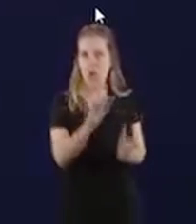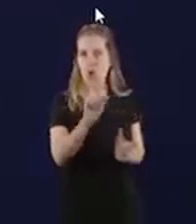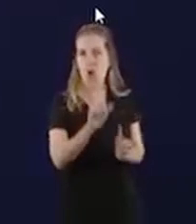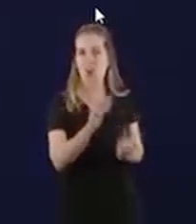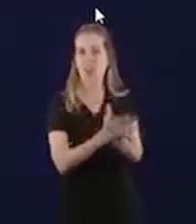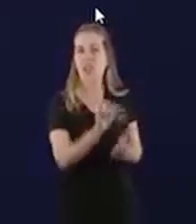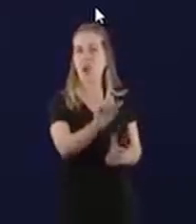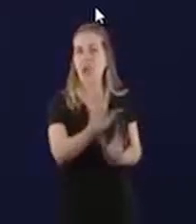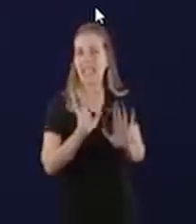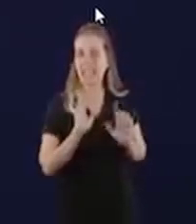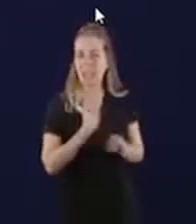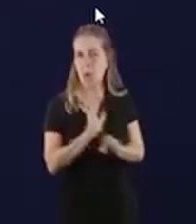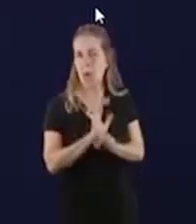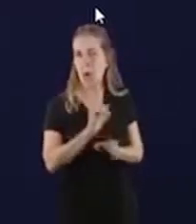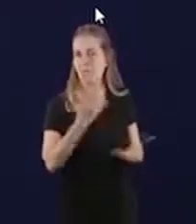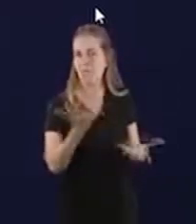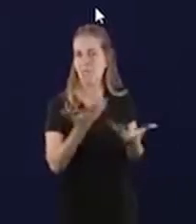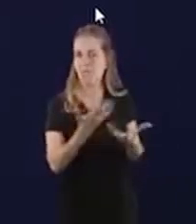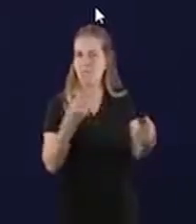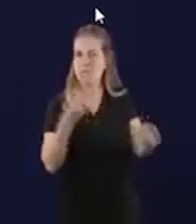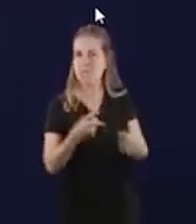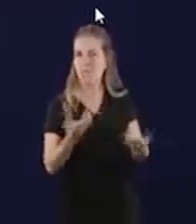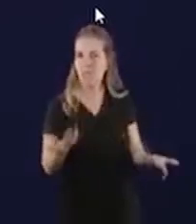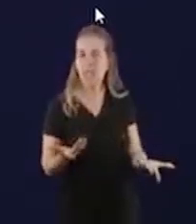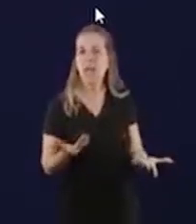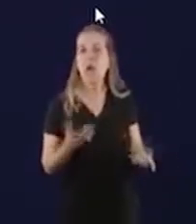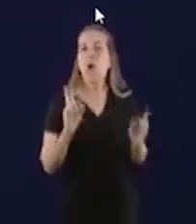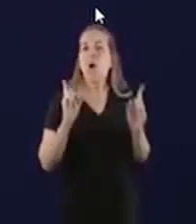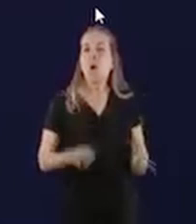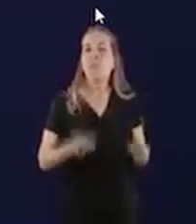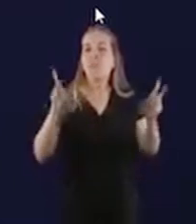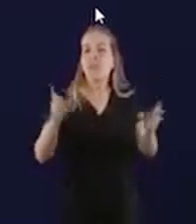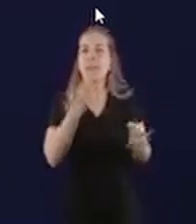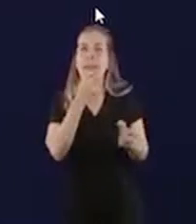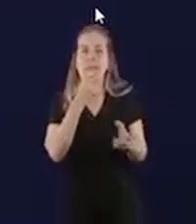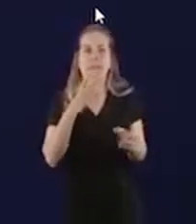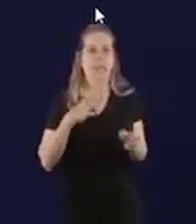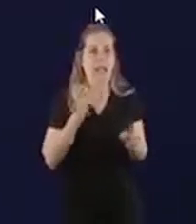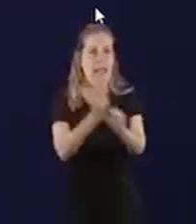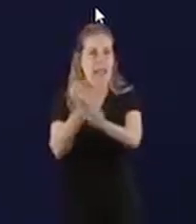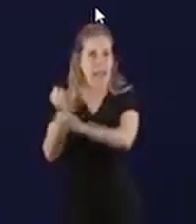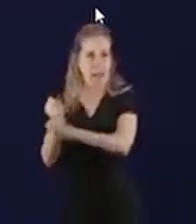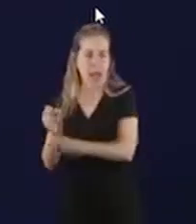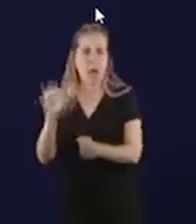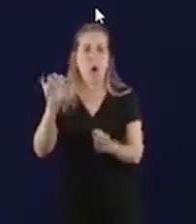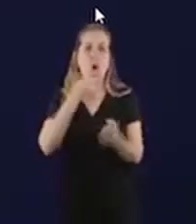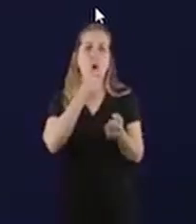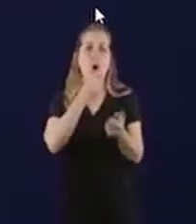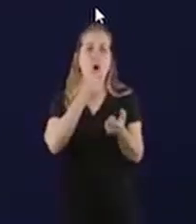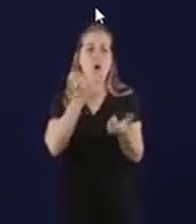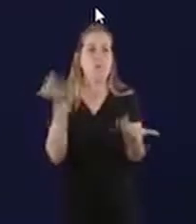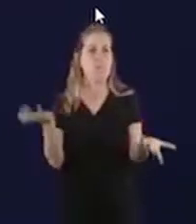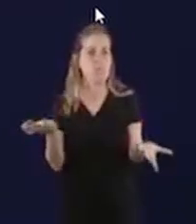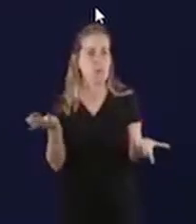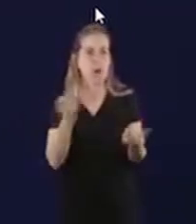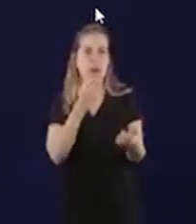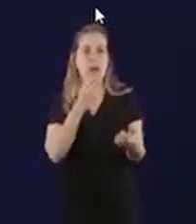que ha sido una complicación eh Ni hablar cuando hablamos de la desocupación cuando se le ajusta por eh cuando no se